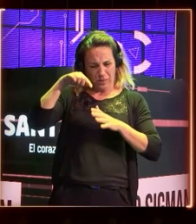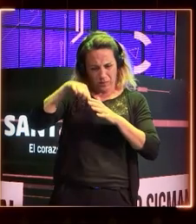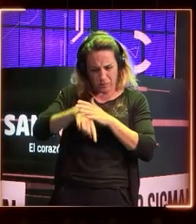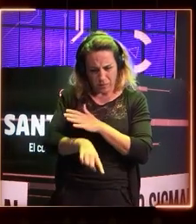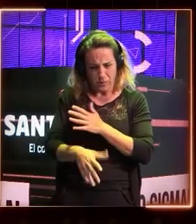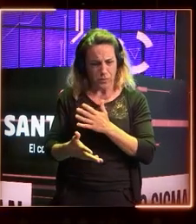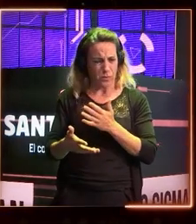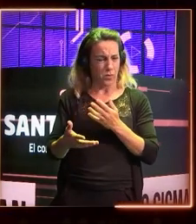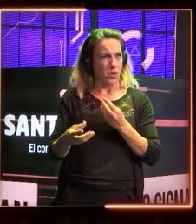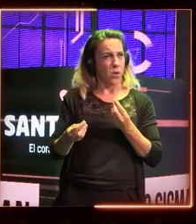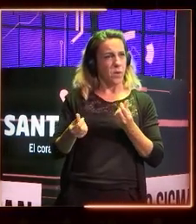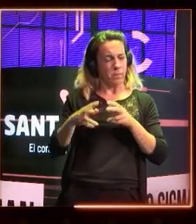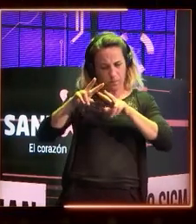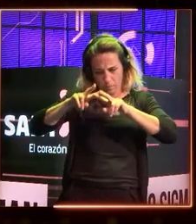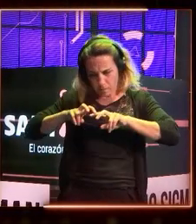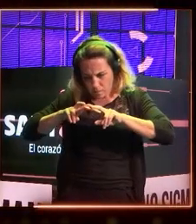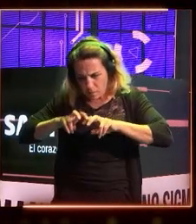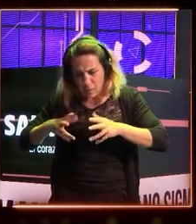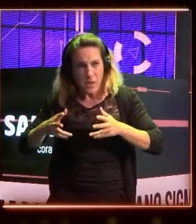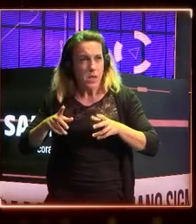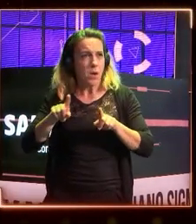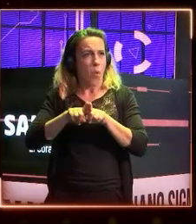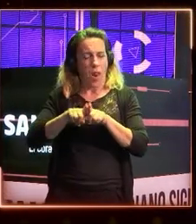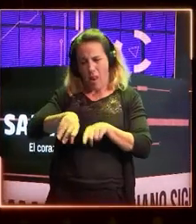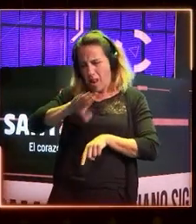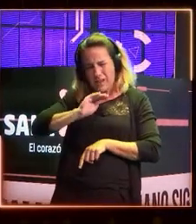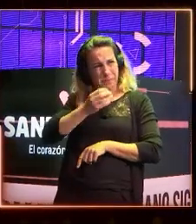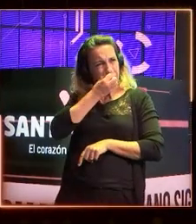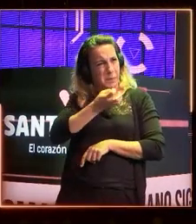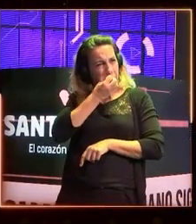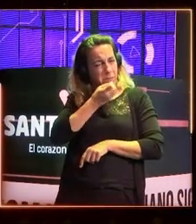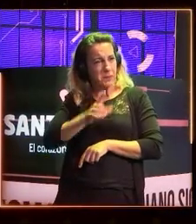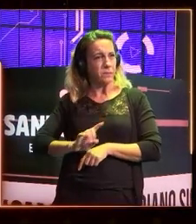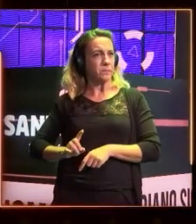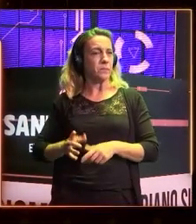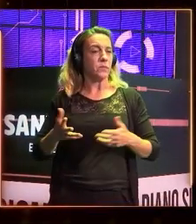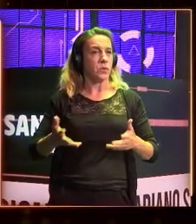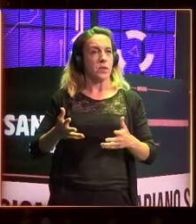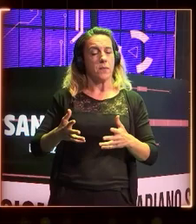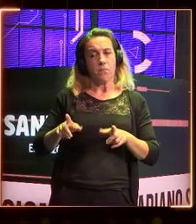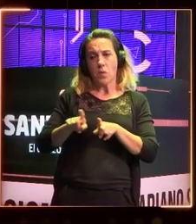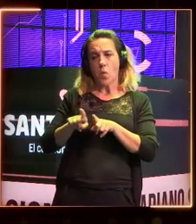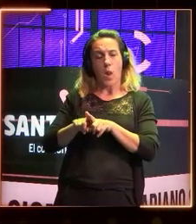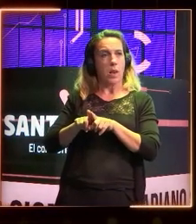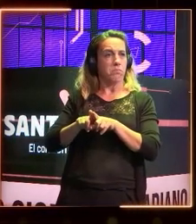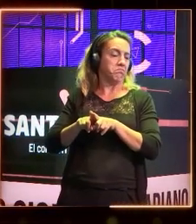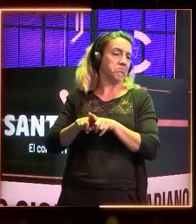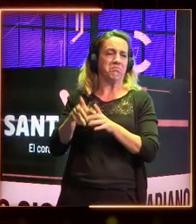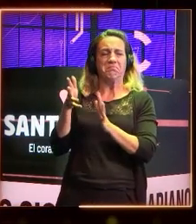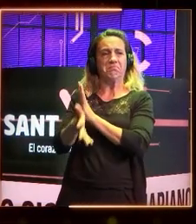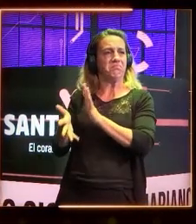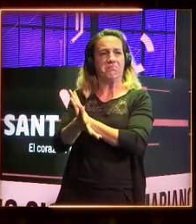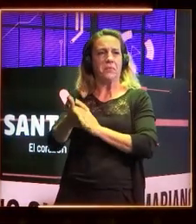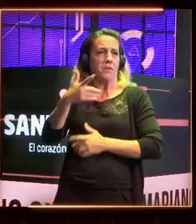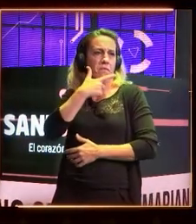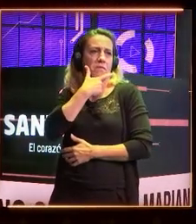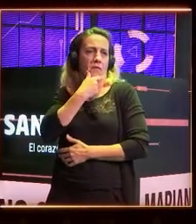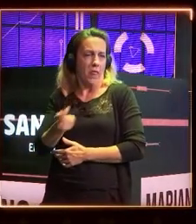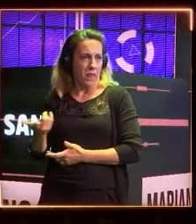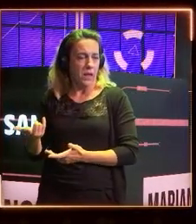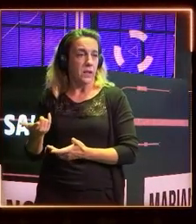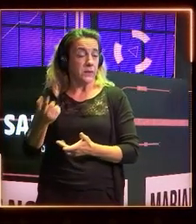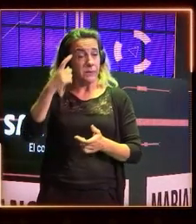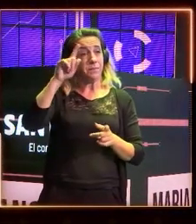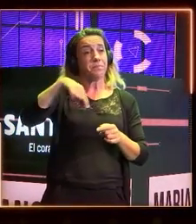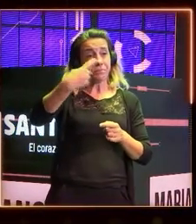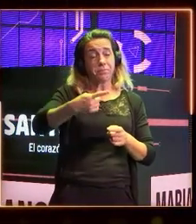tremendamente como casi del orden de lo incomprensible en realidad se explicaba con un mecanismo bastante simple que luego muchos psicólogos descubrieron